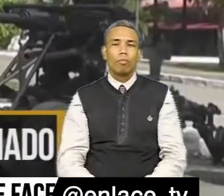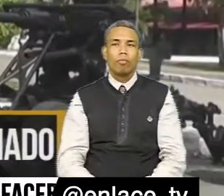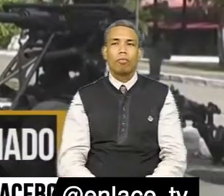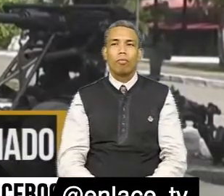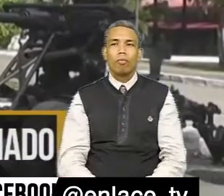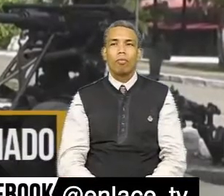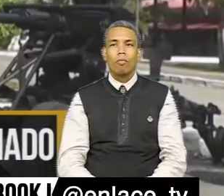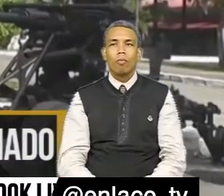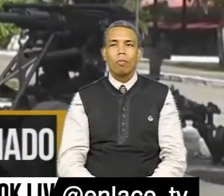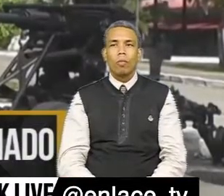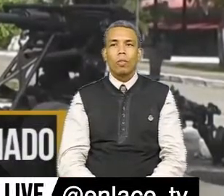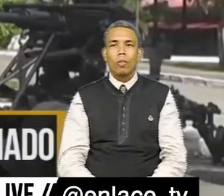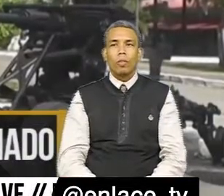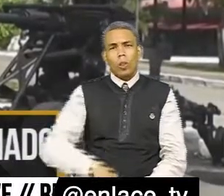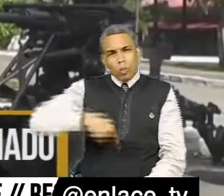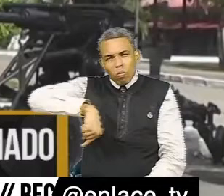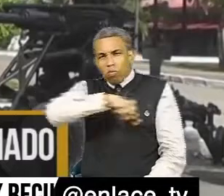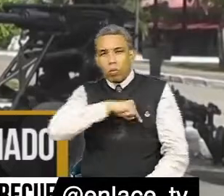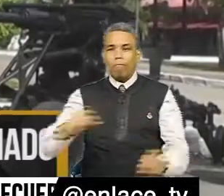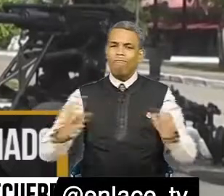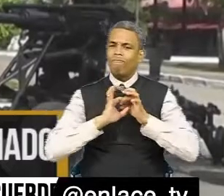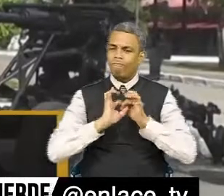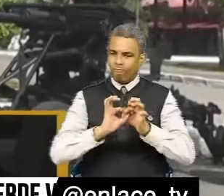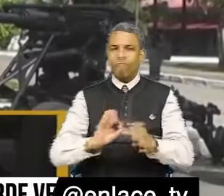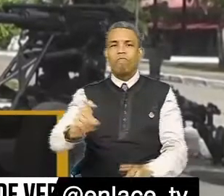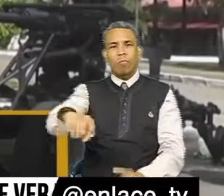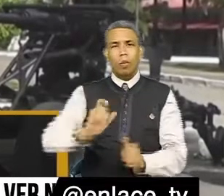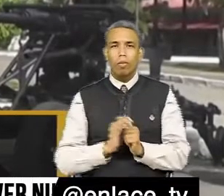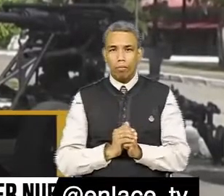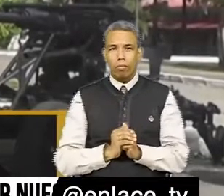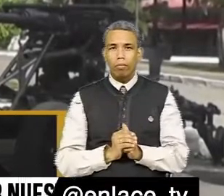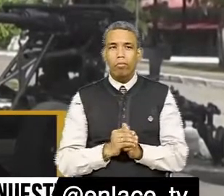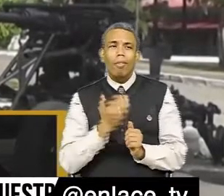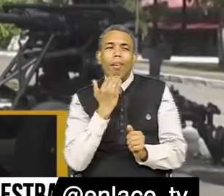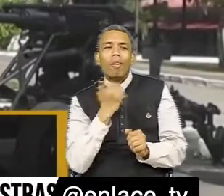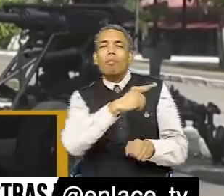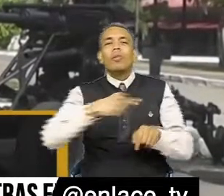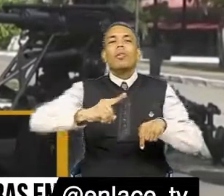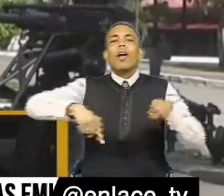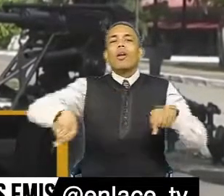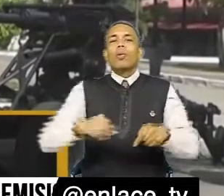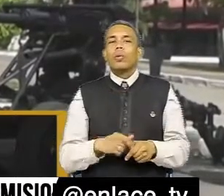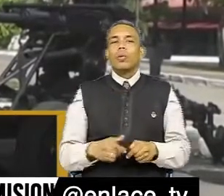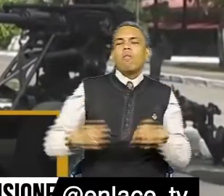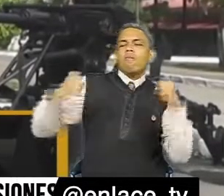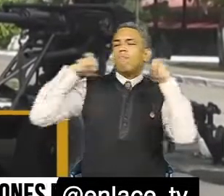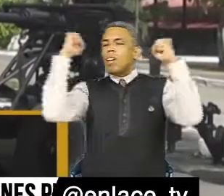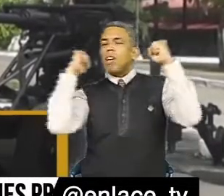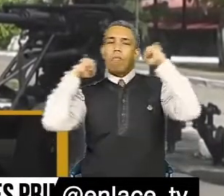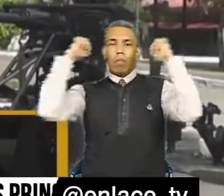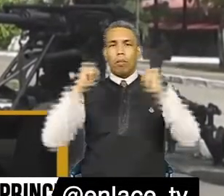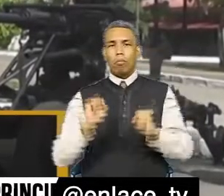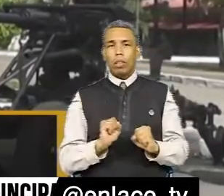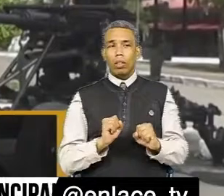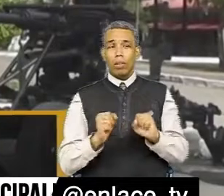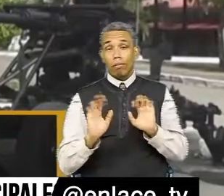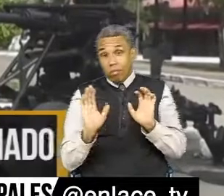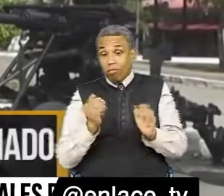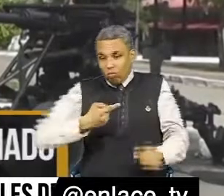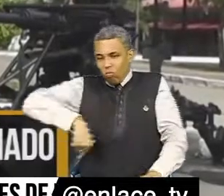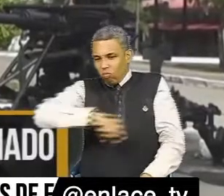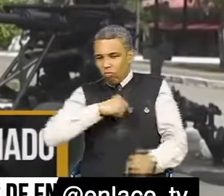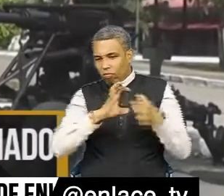destruir las personas de bien para desestimar este pronunciamiento y continuar nuestras actividades normales el